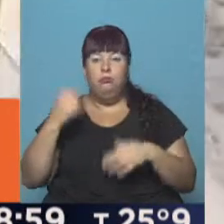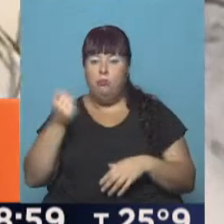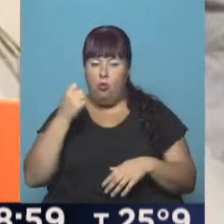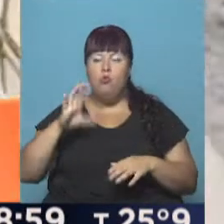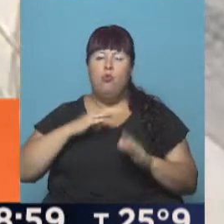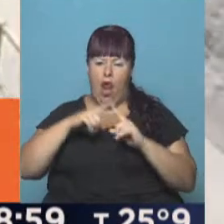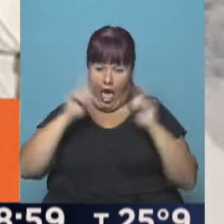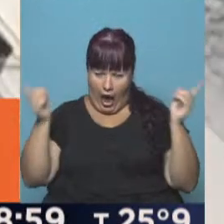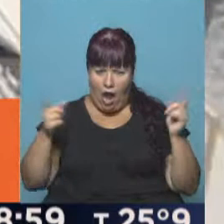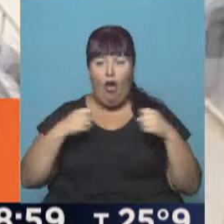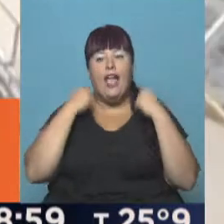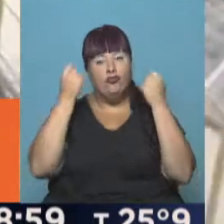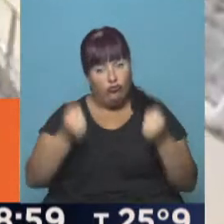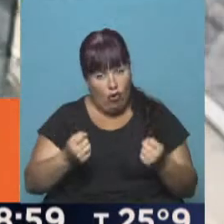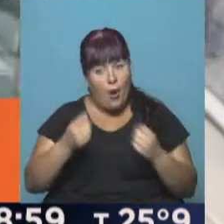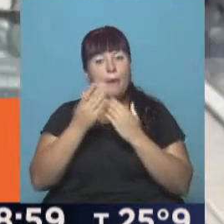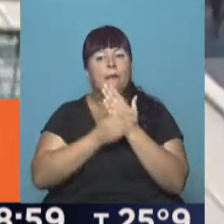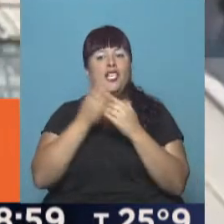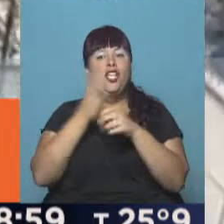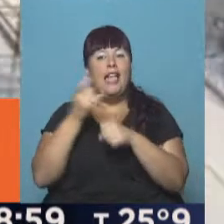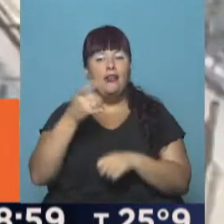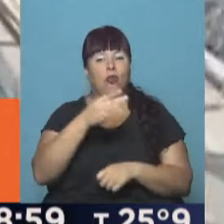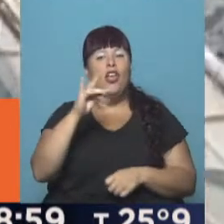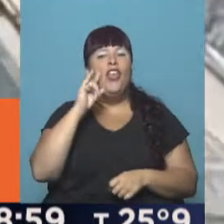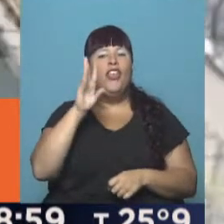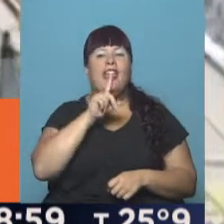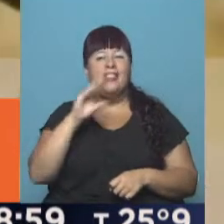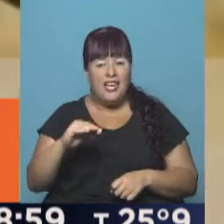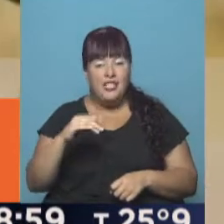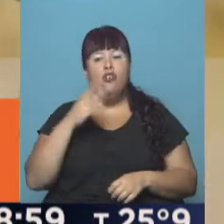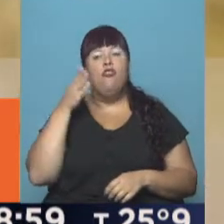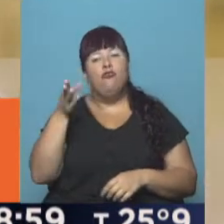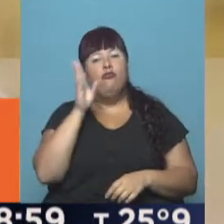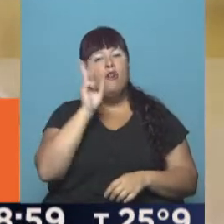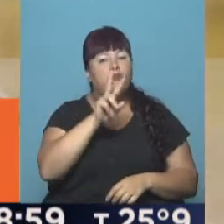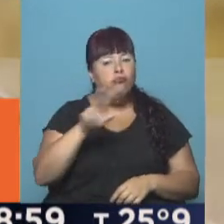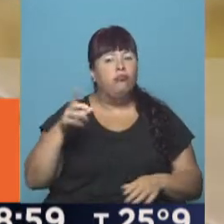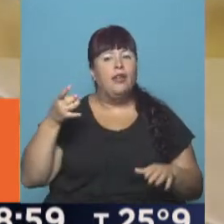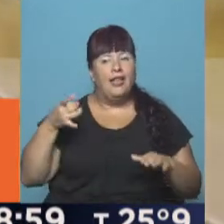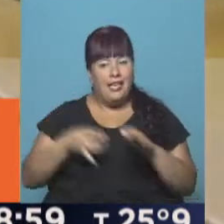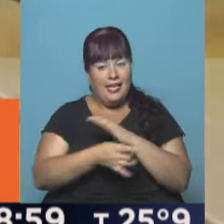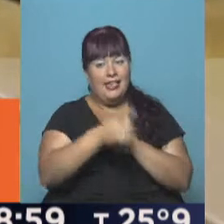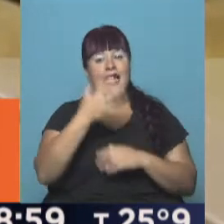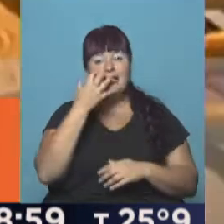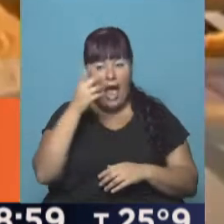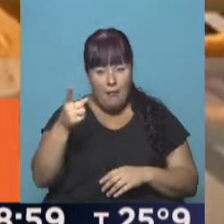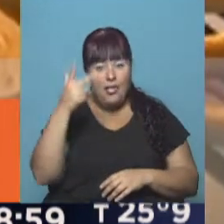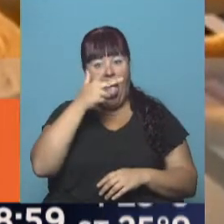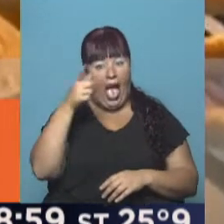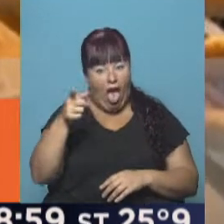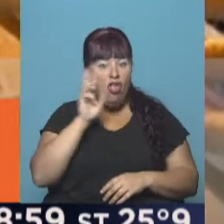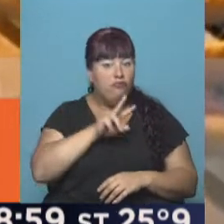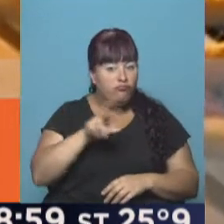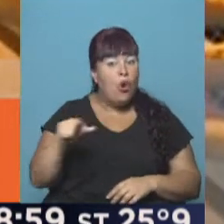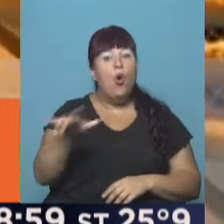demandar muchísimo tiempo y esfuerzo. El ministro de Transporte, Guillermo Dietrich, recorrió las obras del soterramiento del ferrocarril Sarmiento en Aedo.